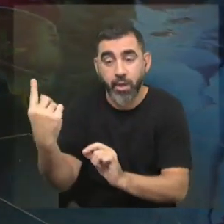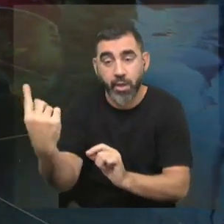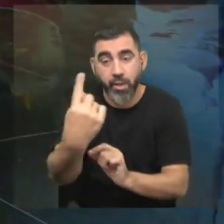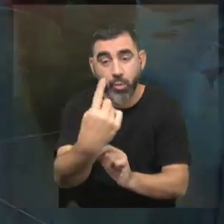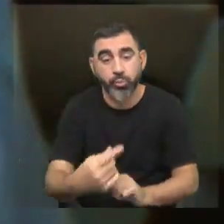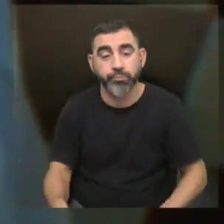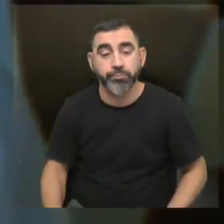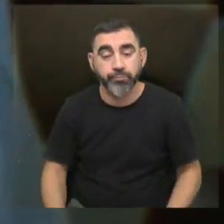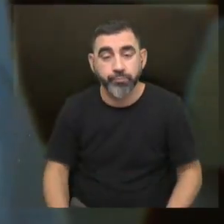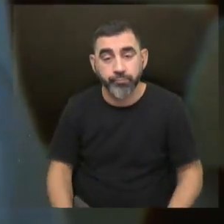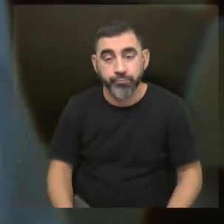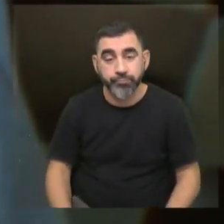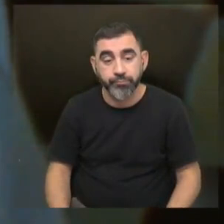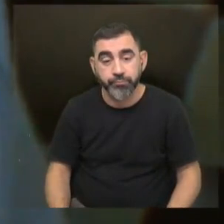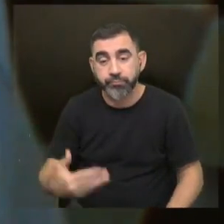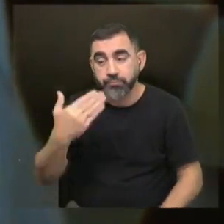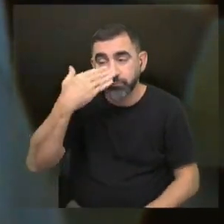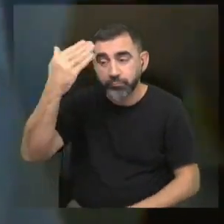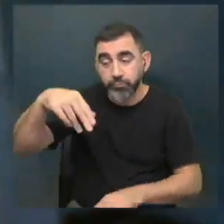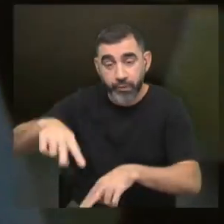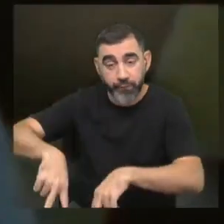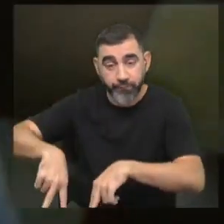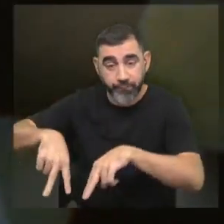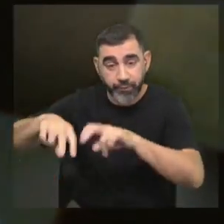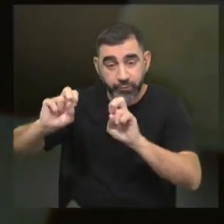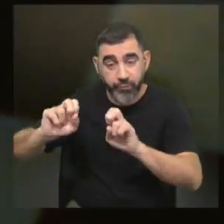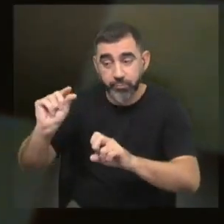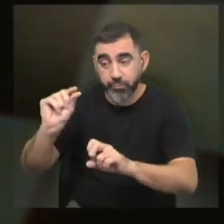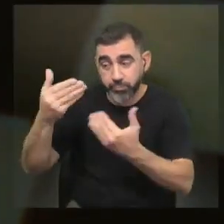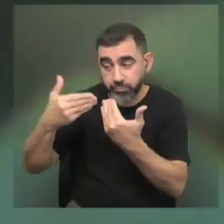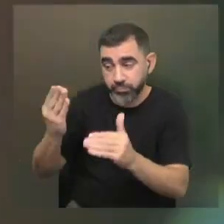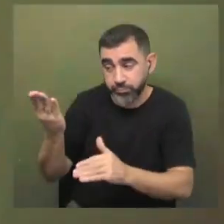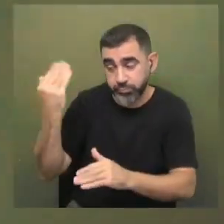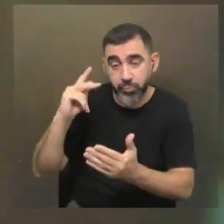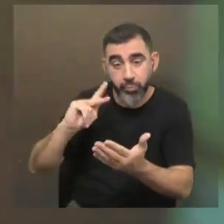Si usted me pregunta, acá se marca un antes y un después.